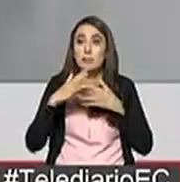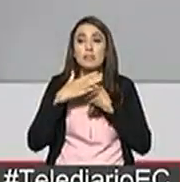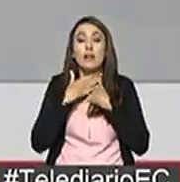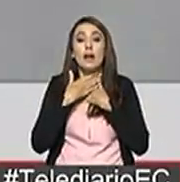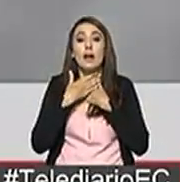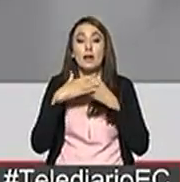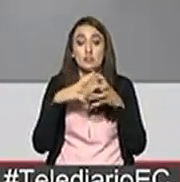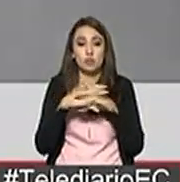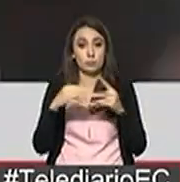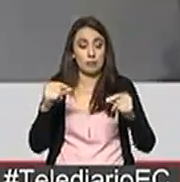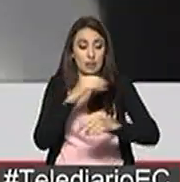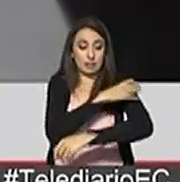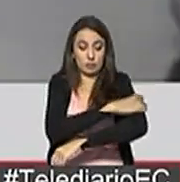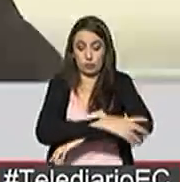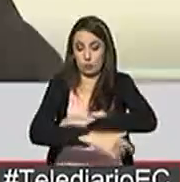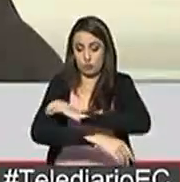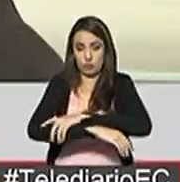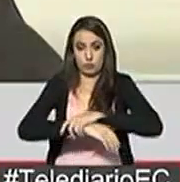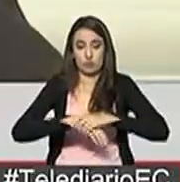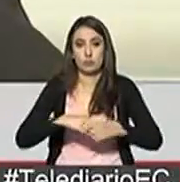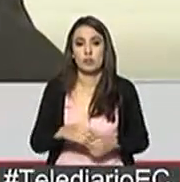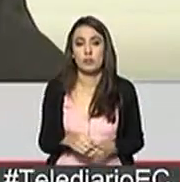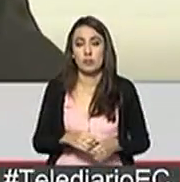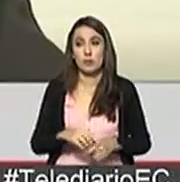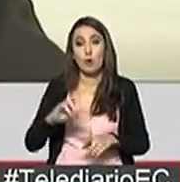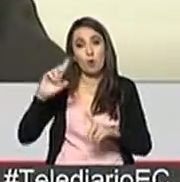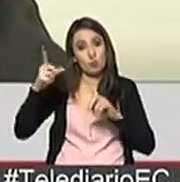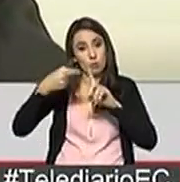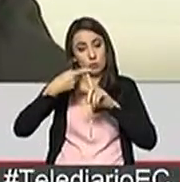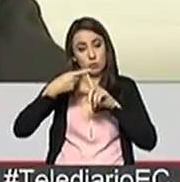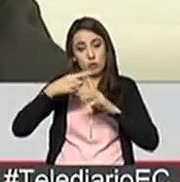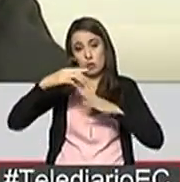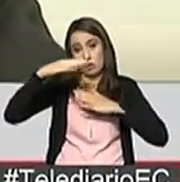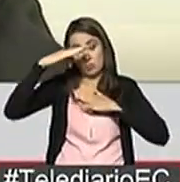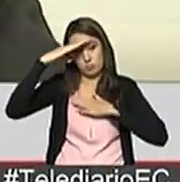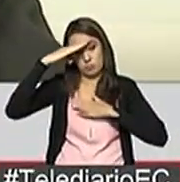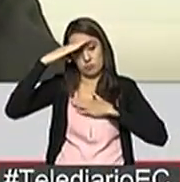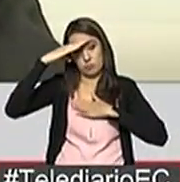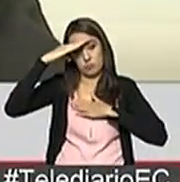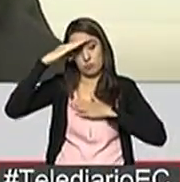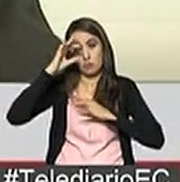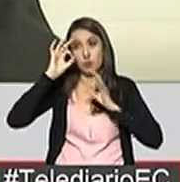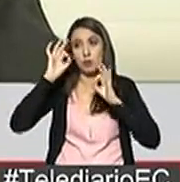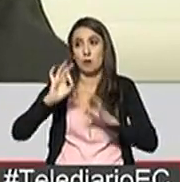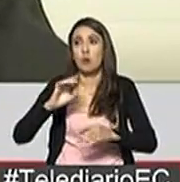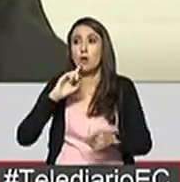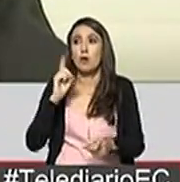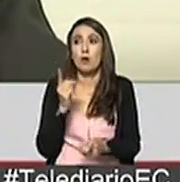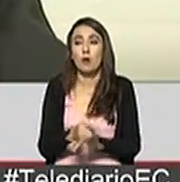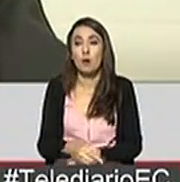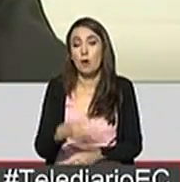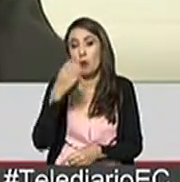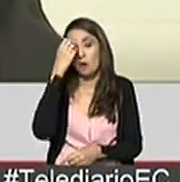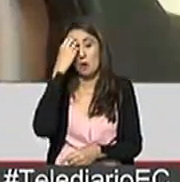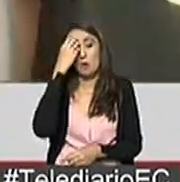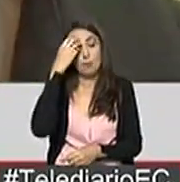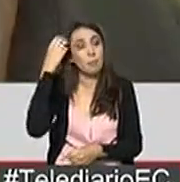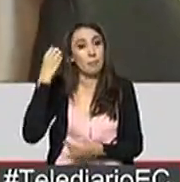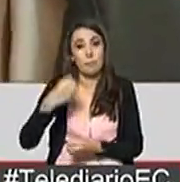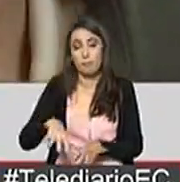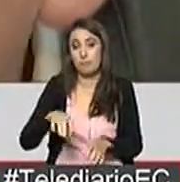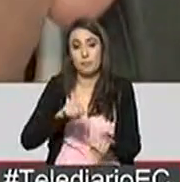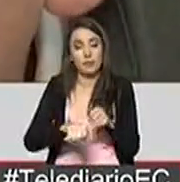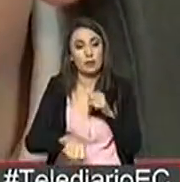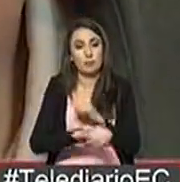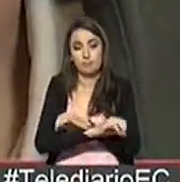manos, en sus brazos, en sus piernas. Uno de los policías que ingresó a esta casa de salud efectivamente perdió uno de sus ojos. Y dice